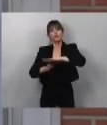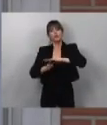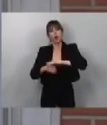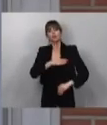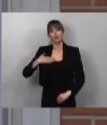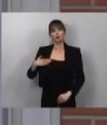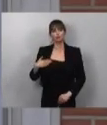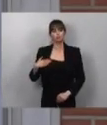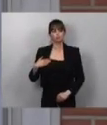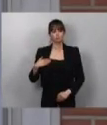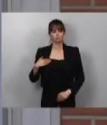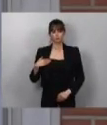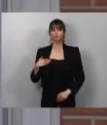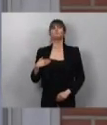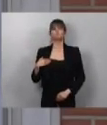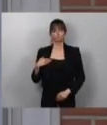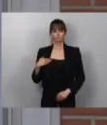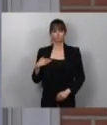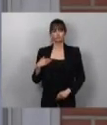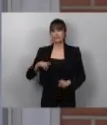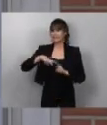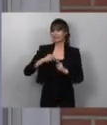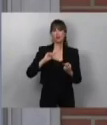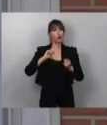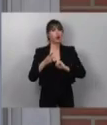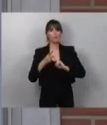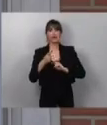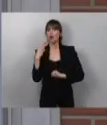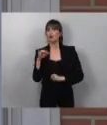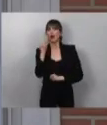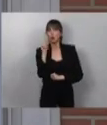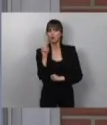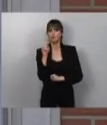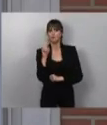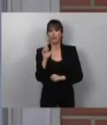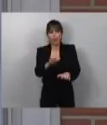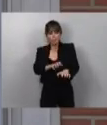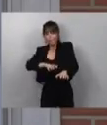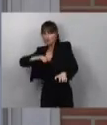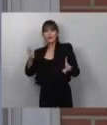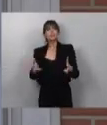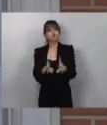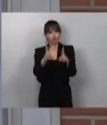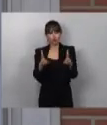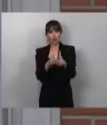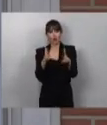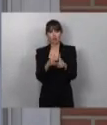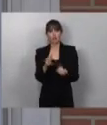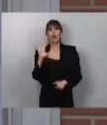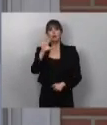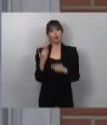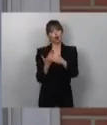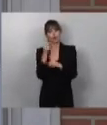fuego va a depender de del resultado de las elecciones catalanas y europeas y a partir de ahí pues se abrirá un escenario